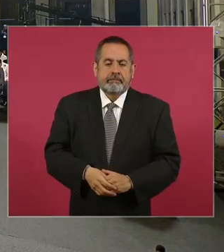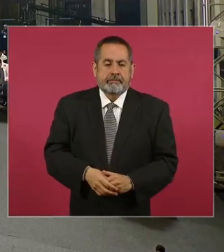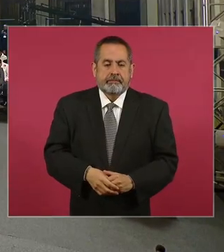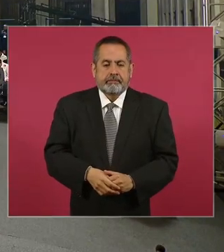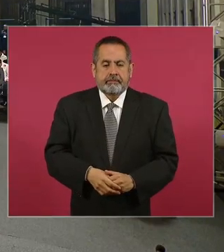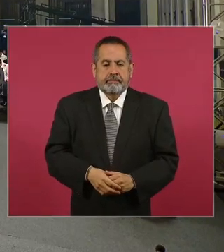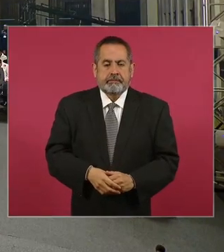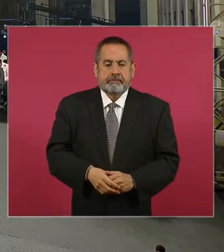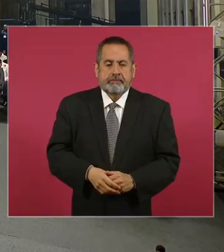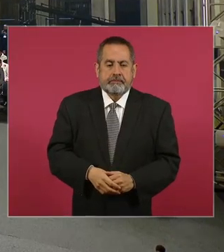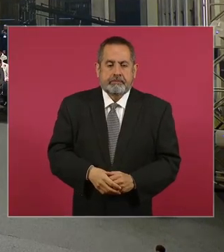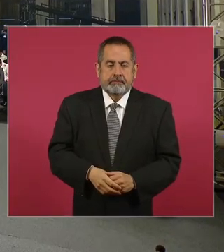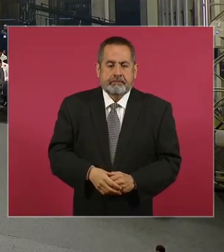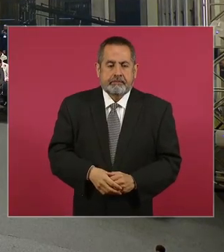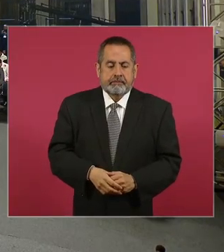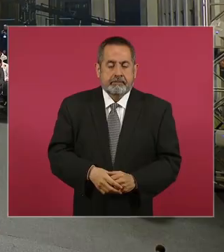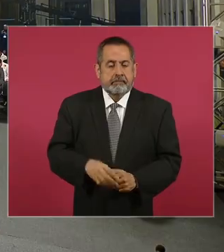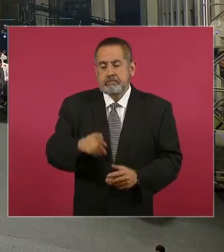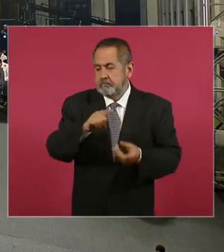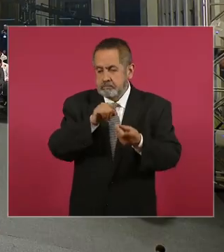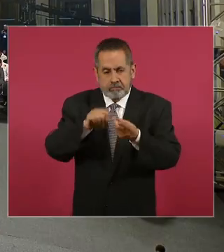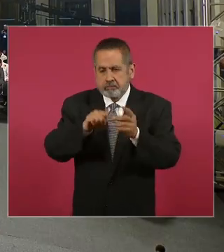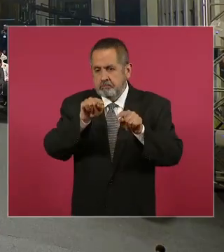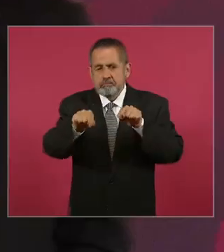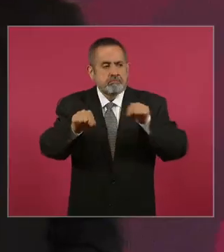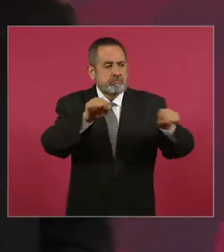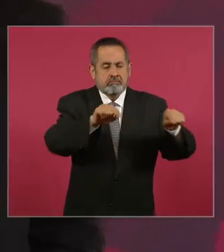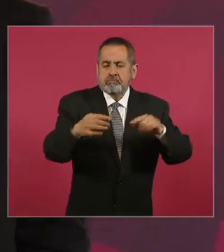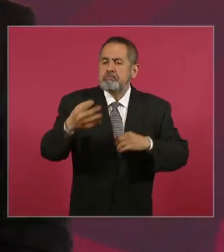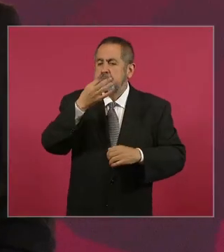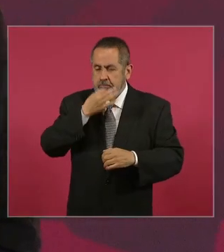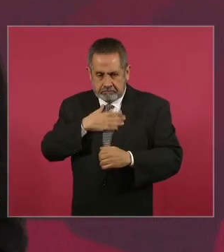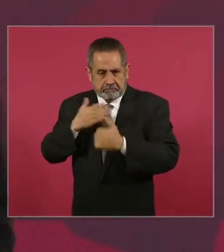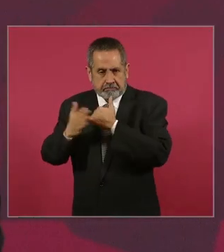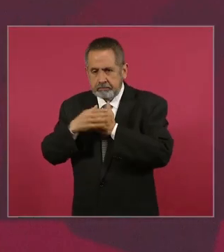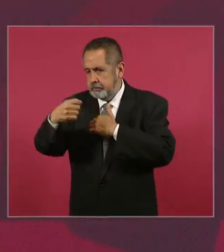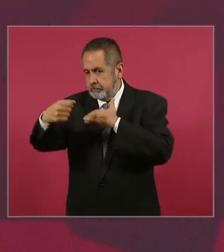¿sí? En donde se presenten esos casos, que nos avisen